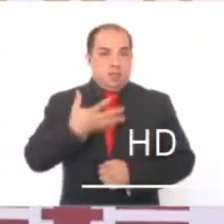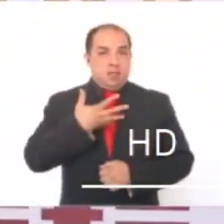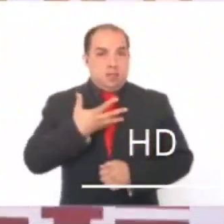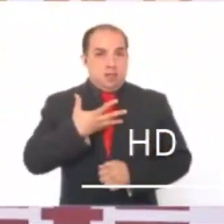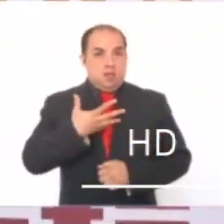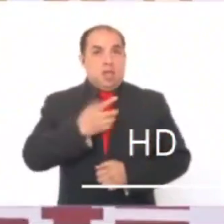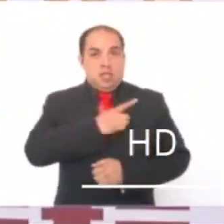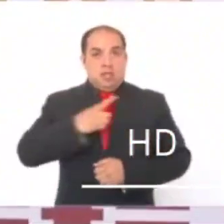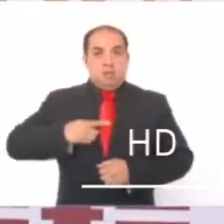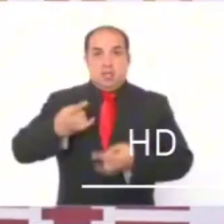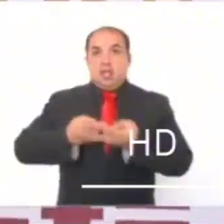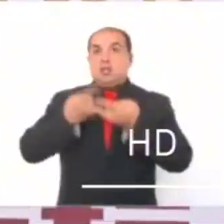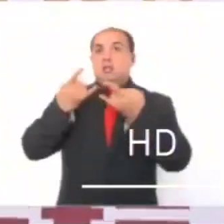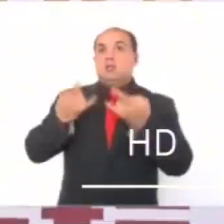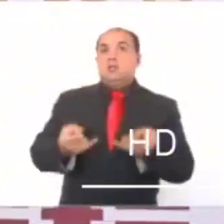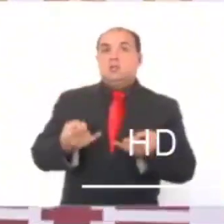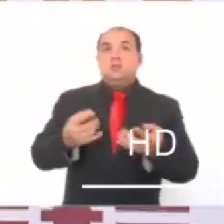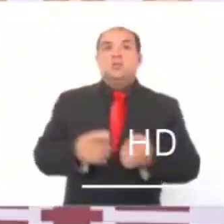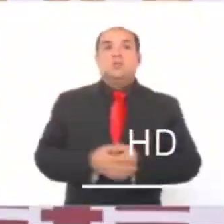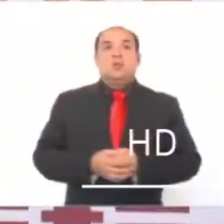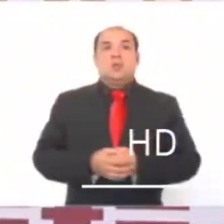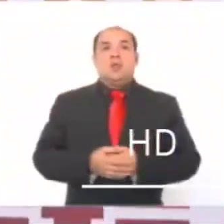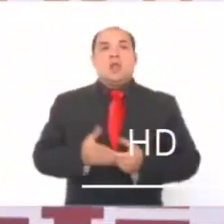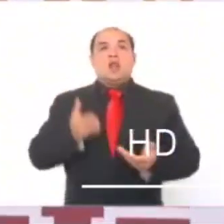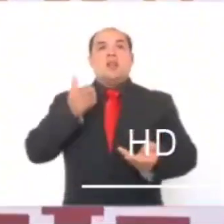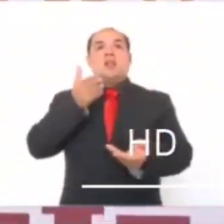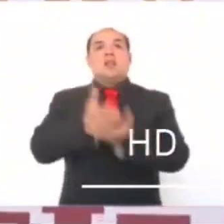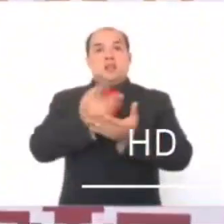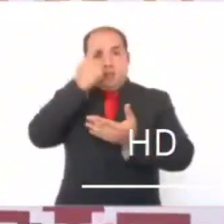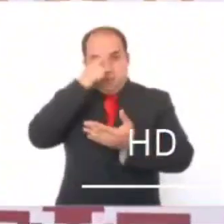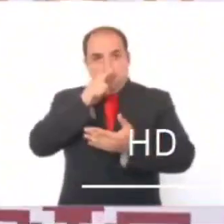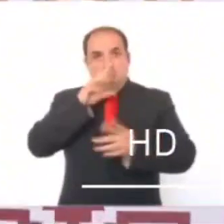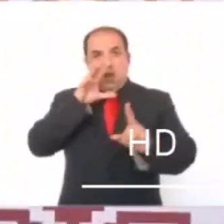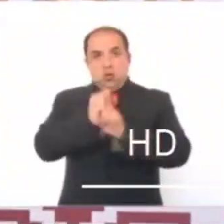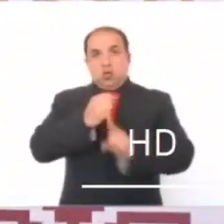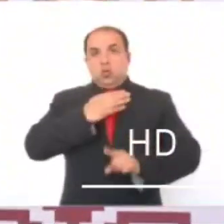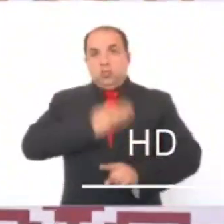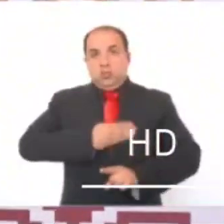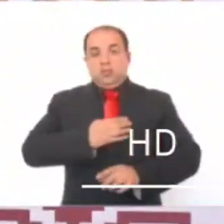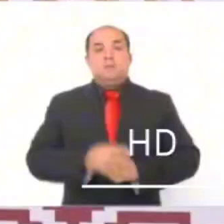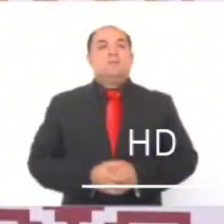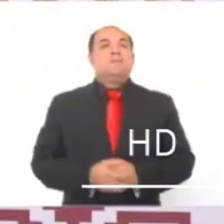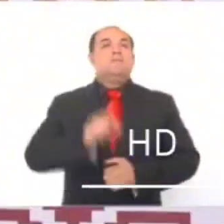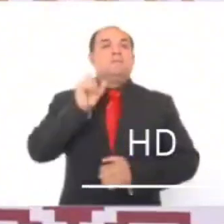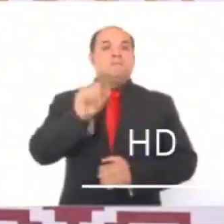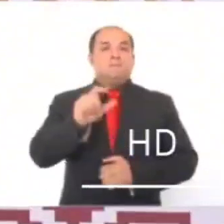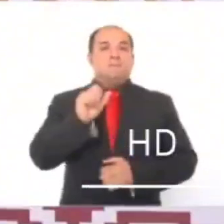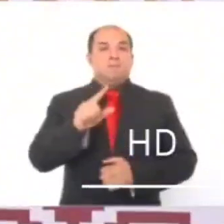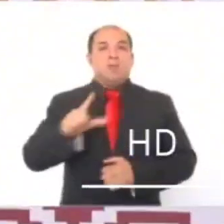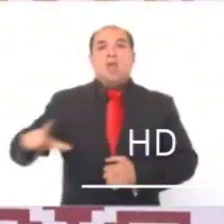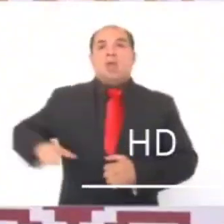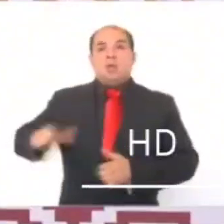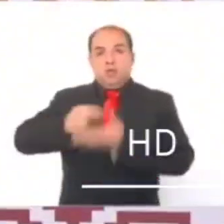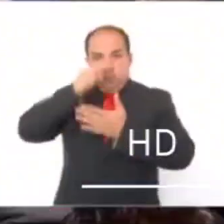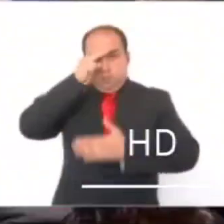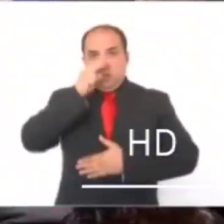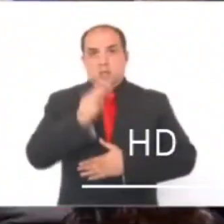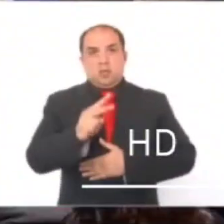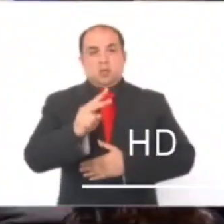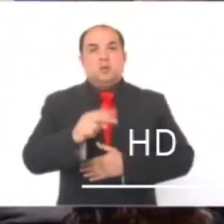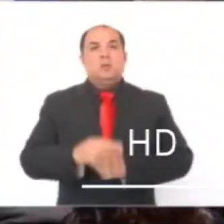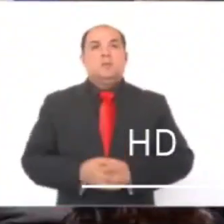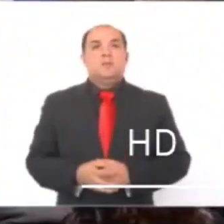que nos deben históricamente este acceso a la justicia. Y por supuesto también al Gobierno de la Ciudad de